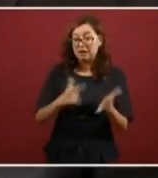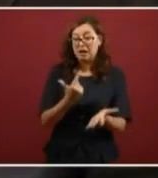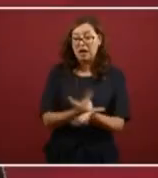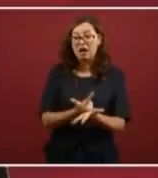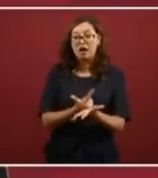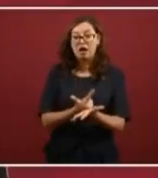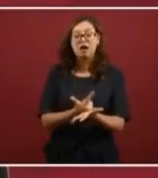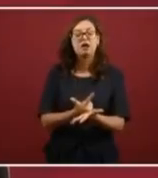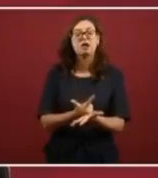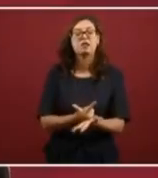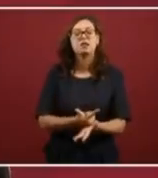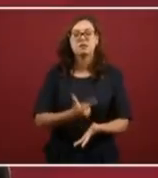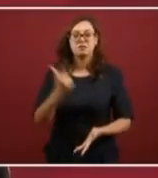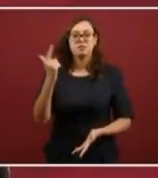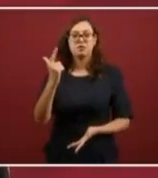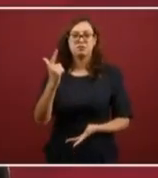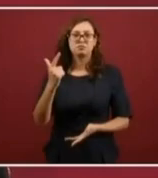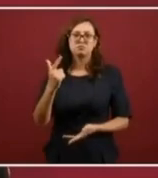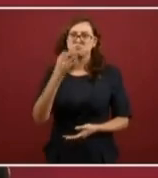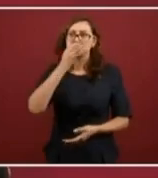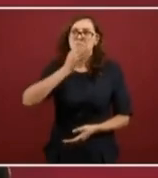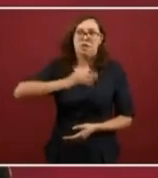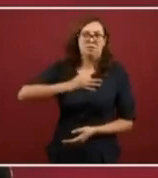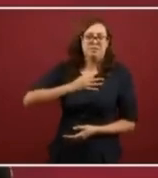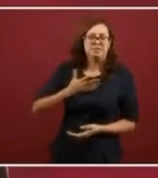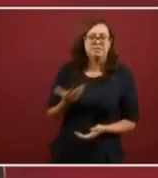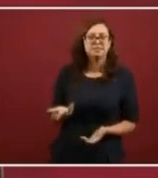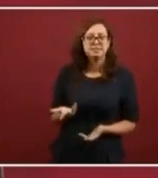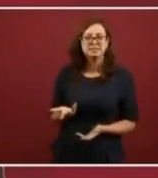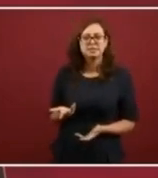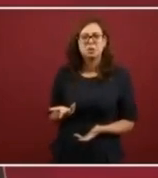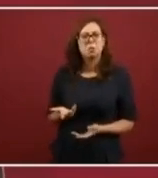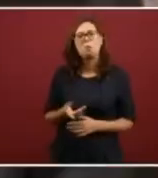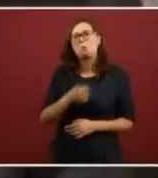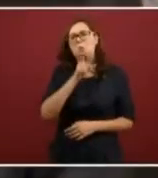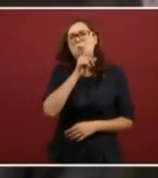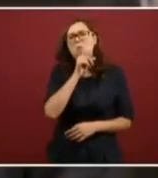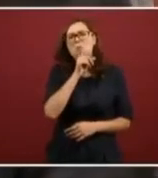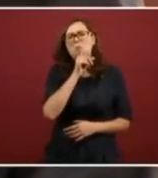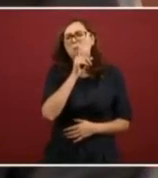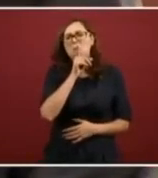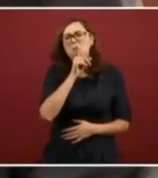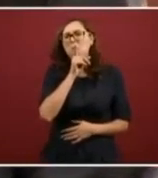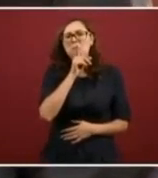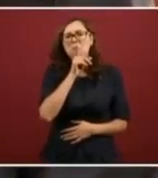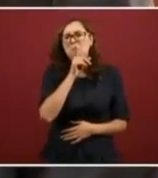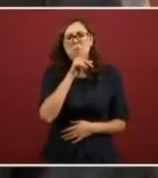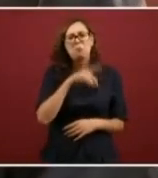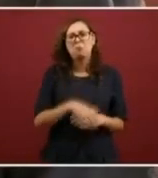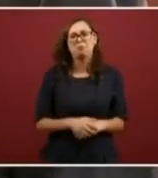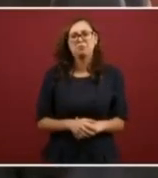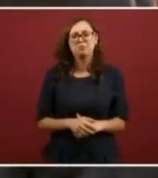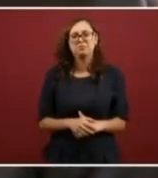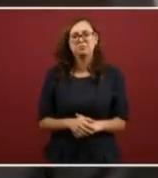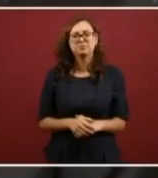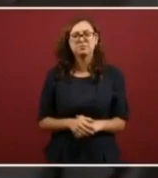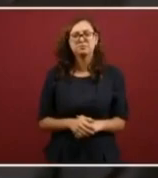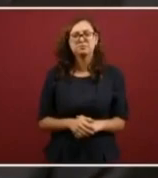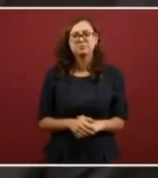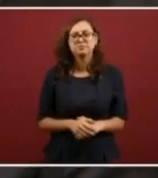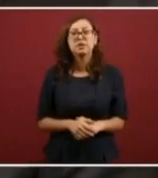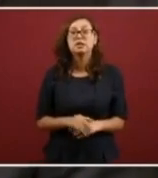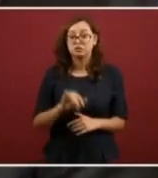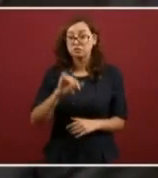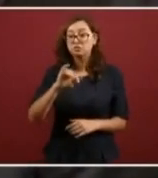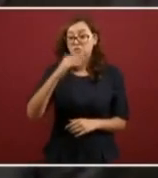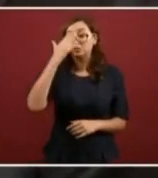yo tendría conocimiento. No, lo que sí sé es de los